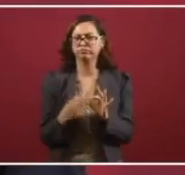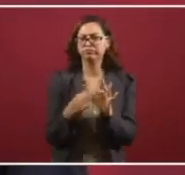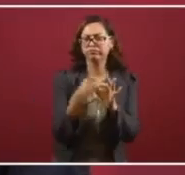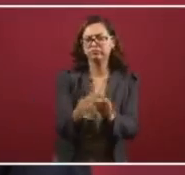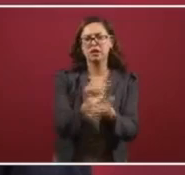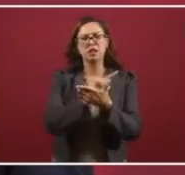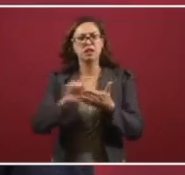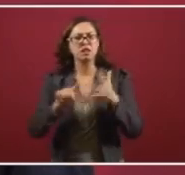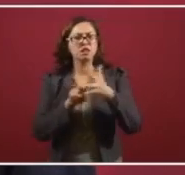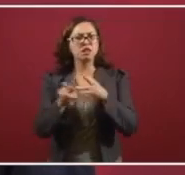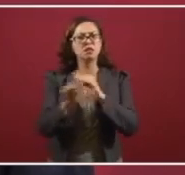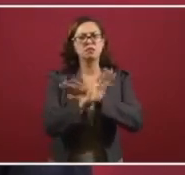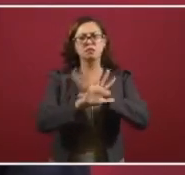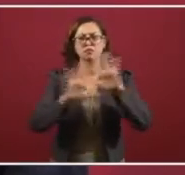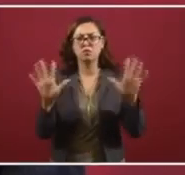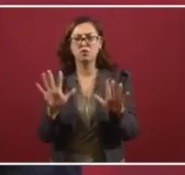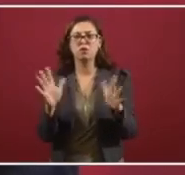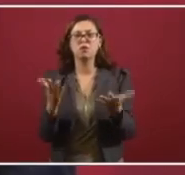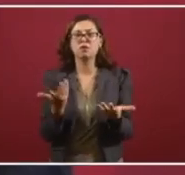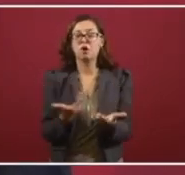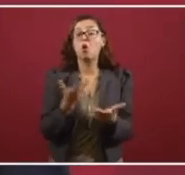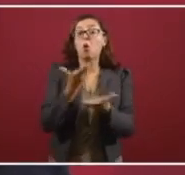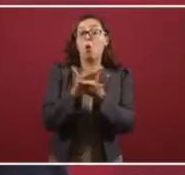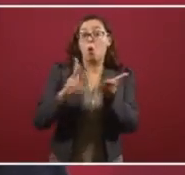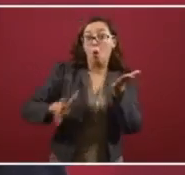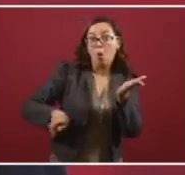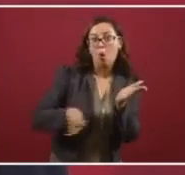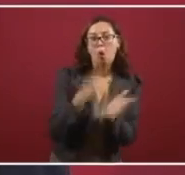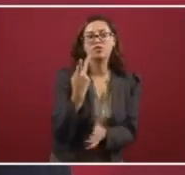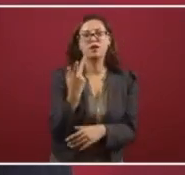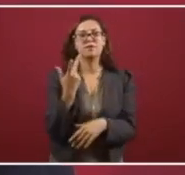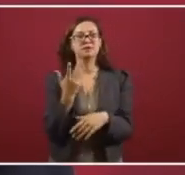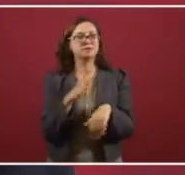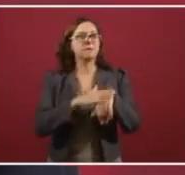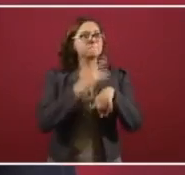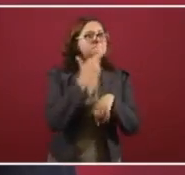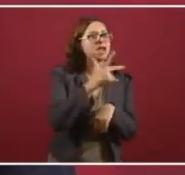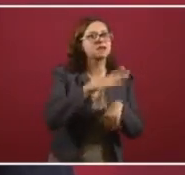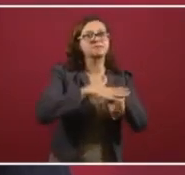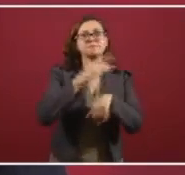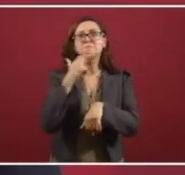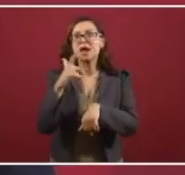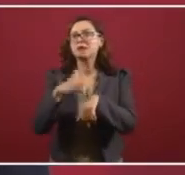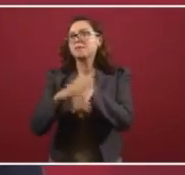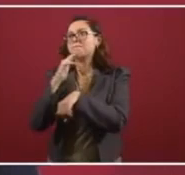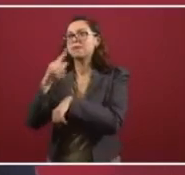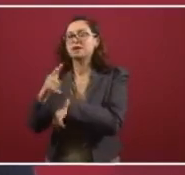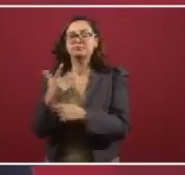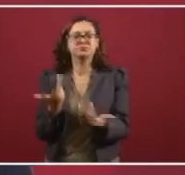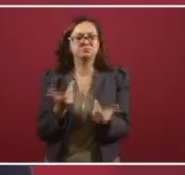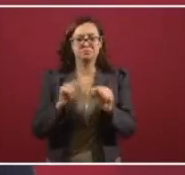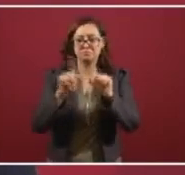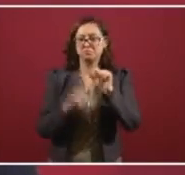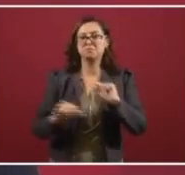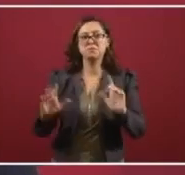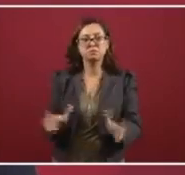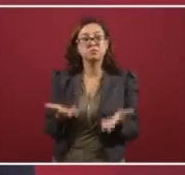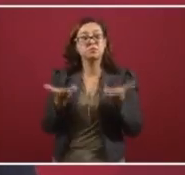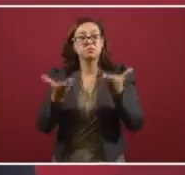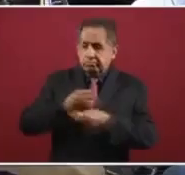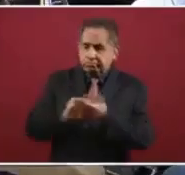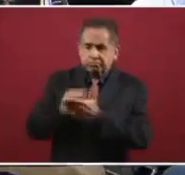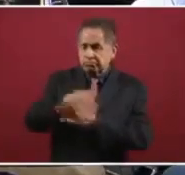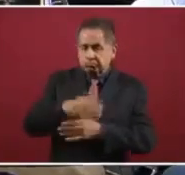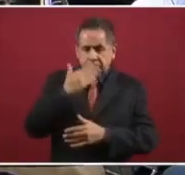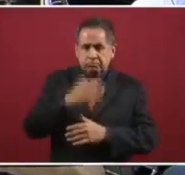volvemos a alcanzar superávits primarios están todas las cosas puestas para que el país arranque un proceso de